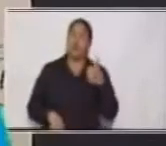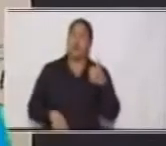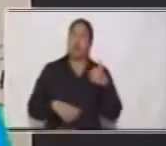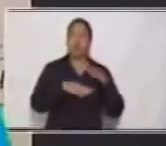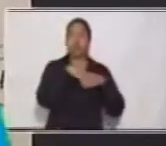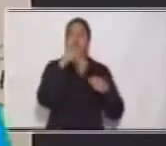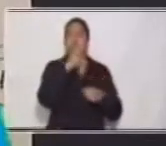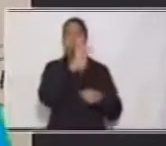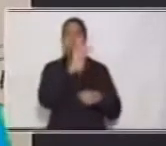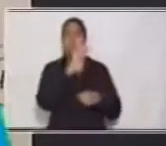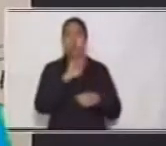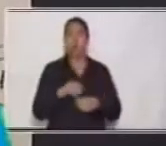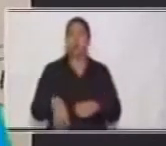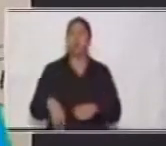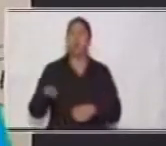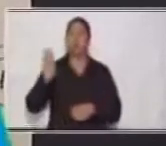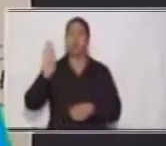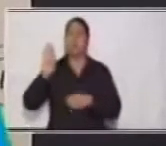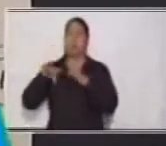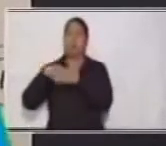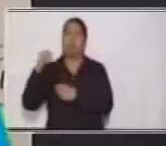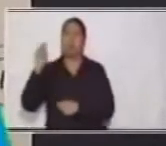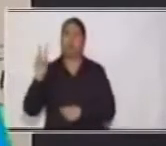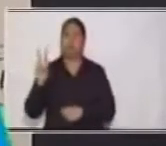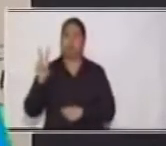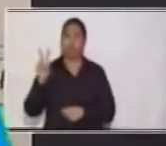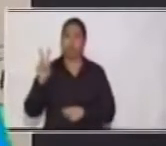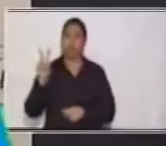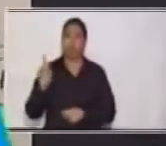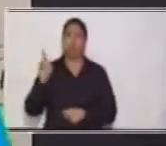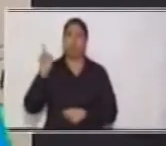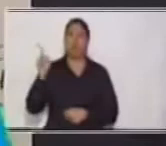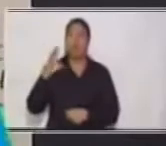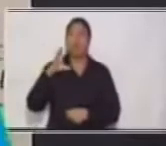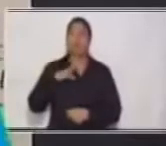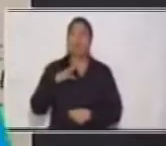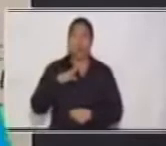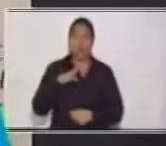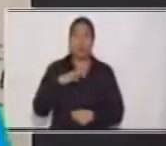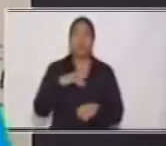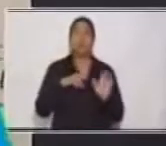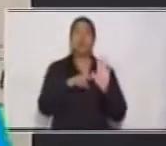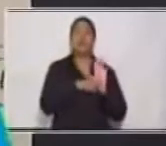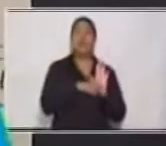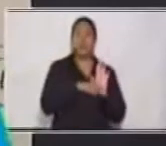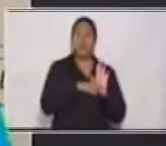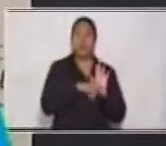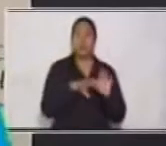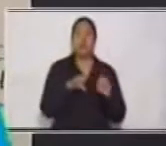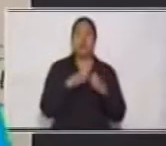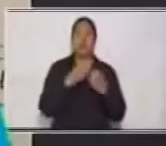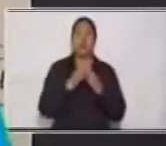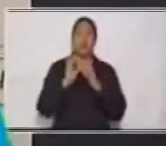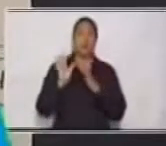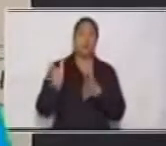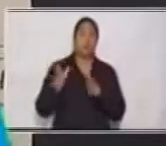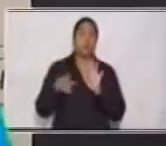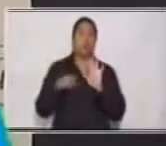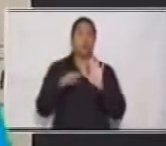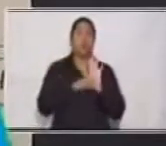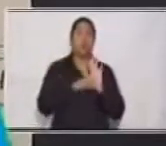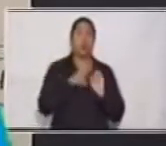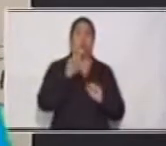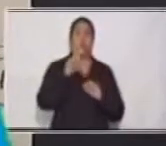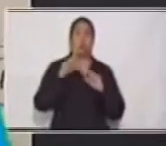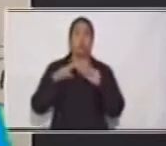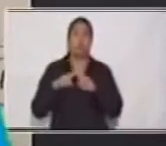2. Esta asíntota tiene pendiente negativa y nos queda como menos 2x.